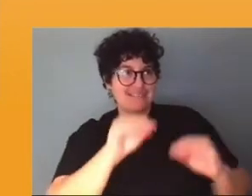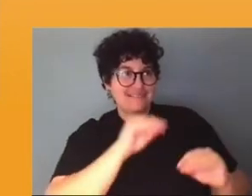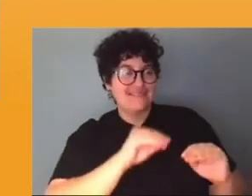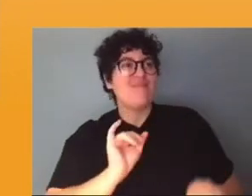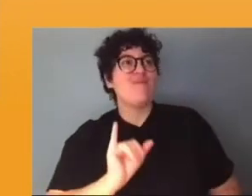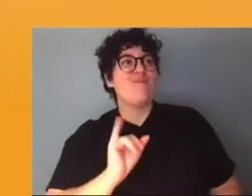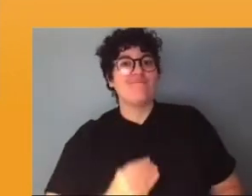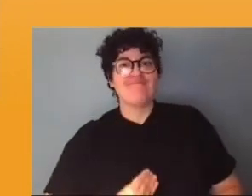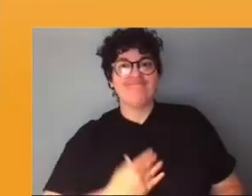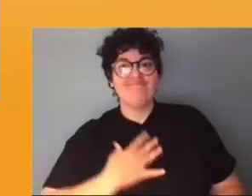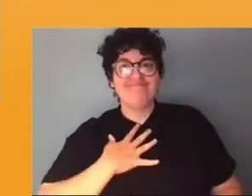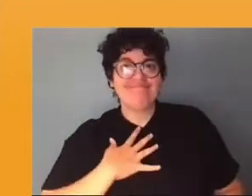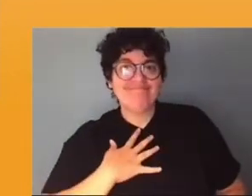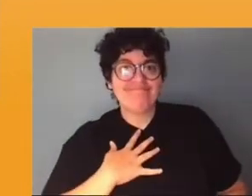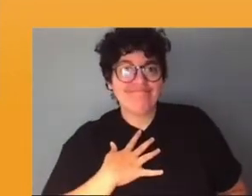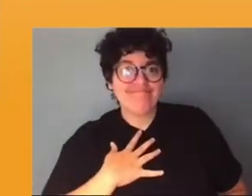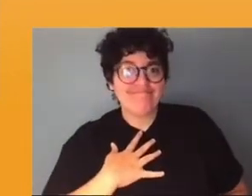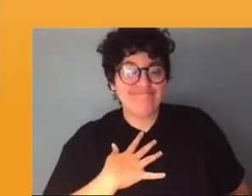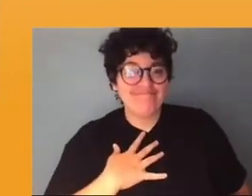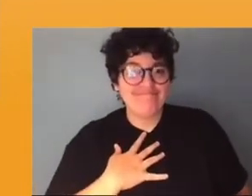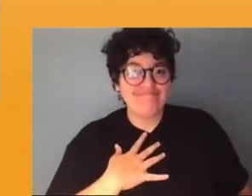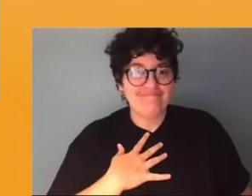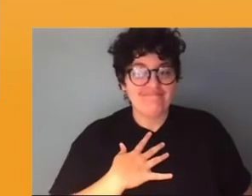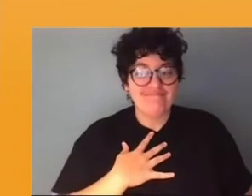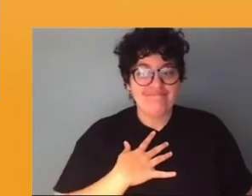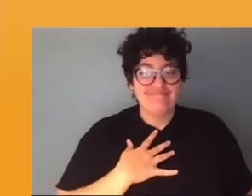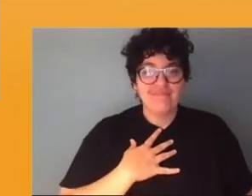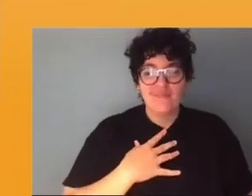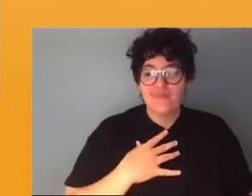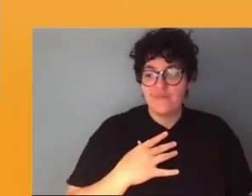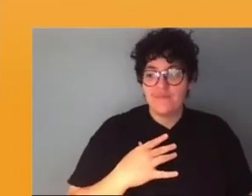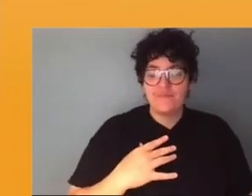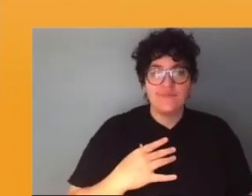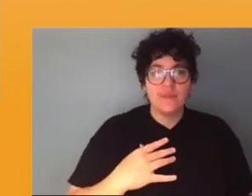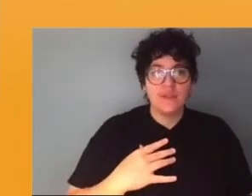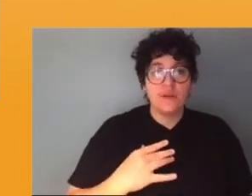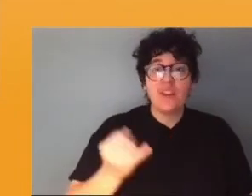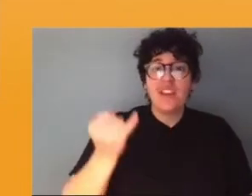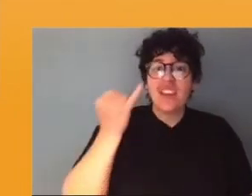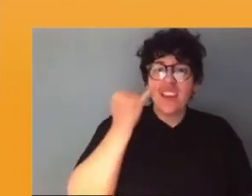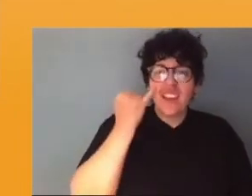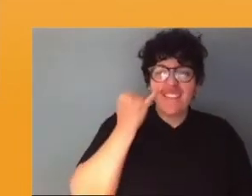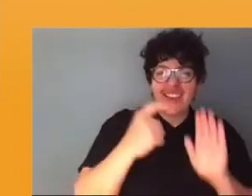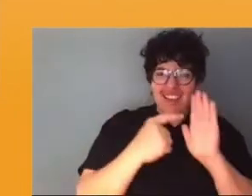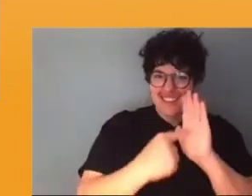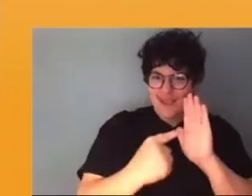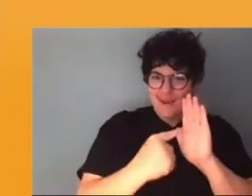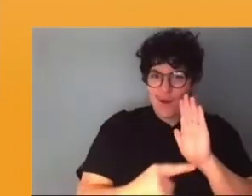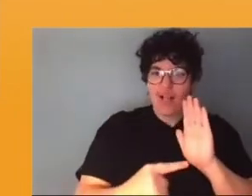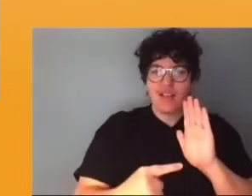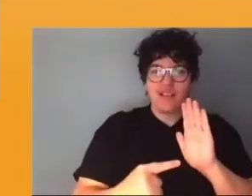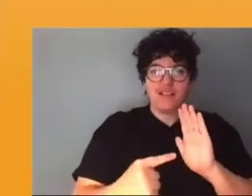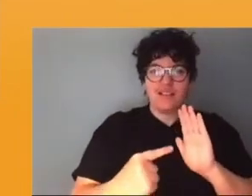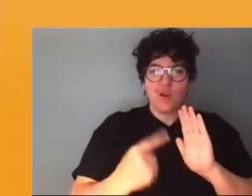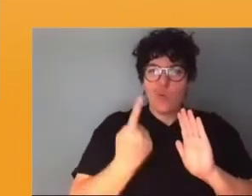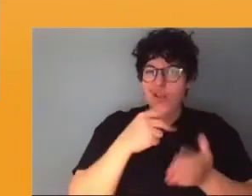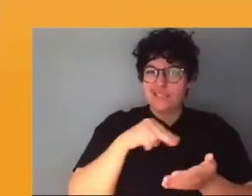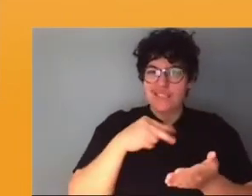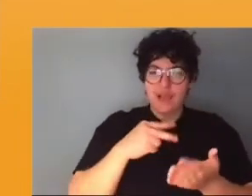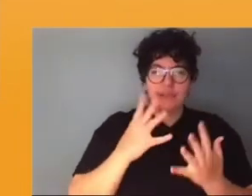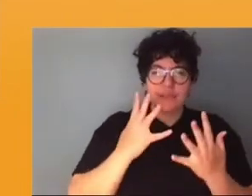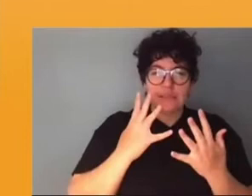Y otra cosa es que si estamos haciendo un